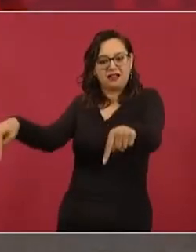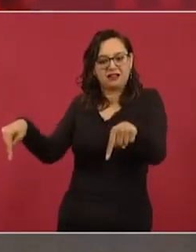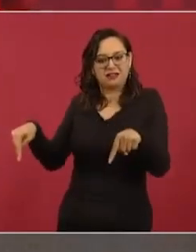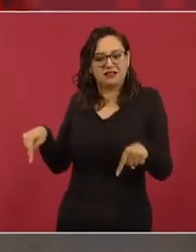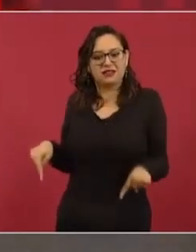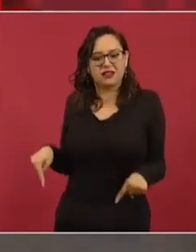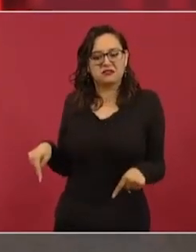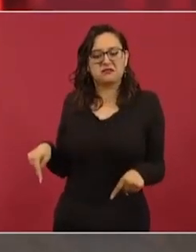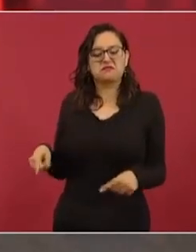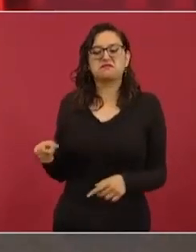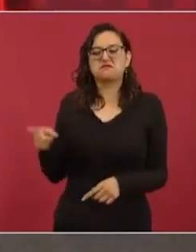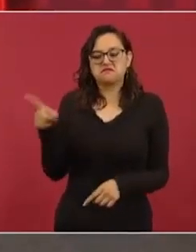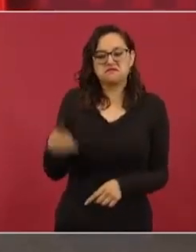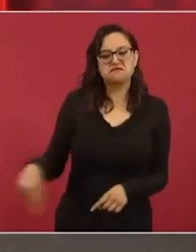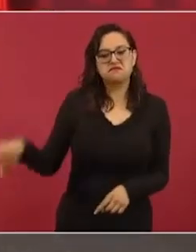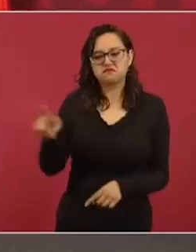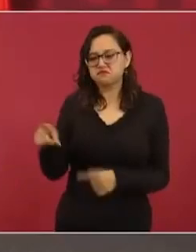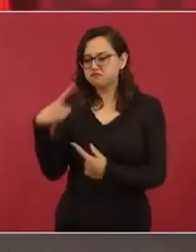Aprobaron